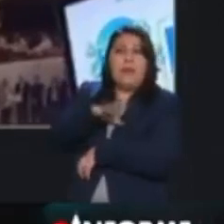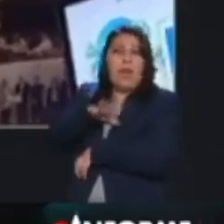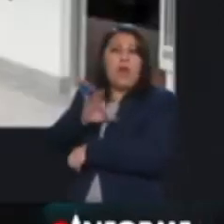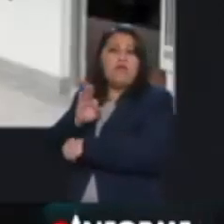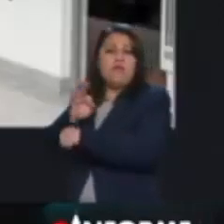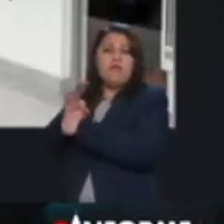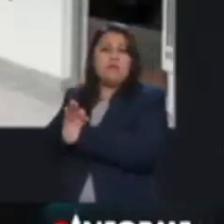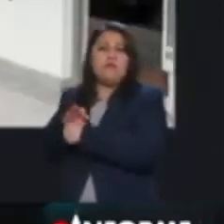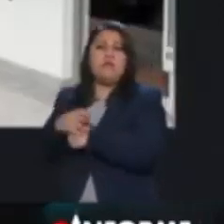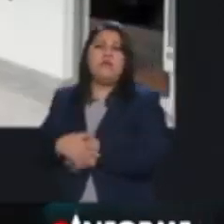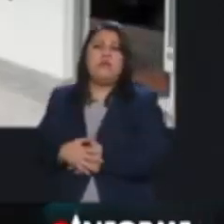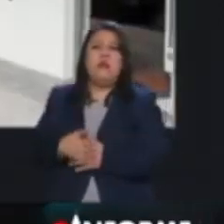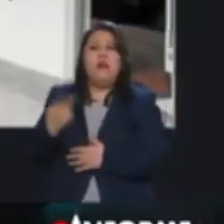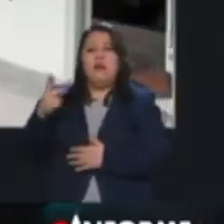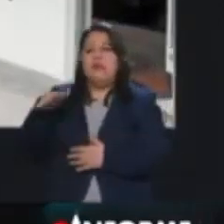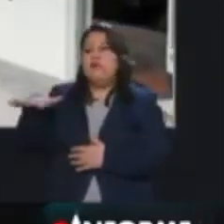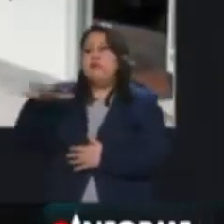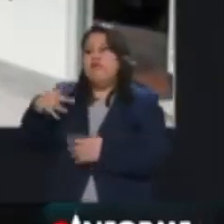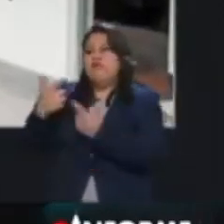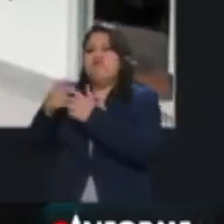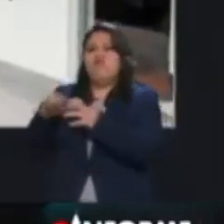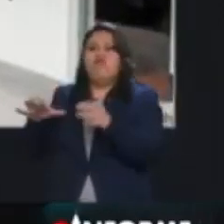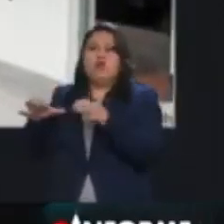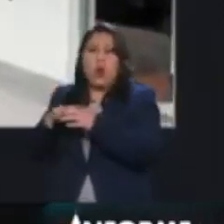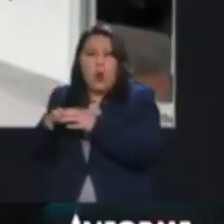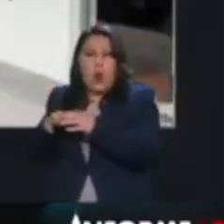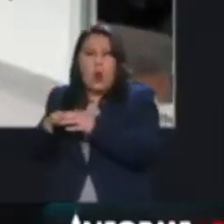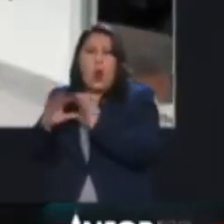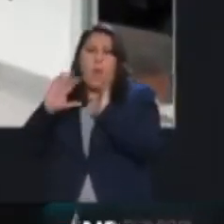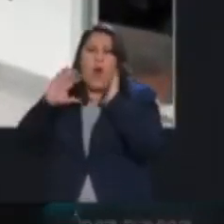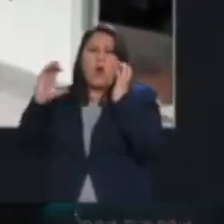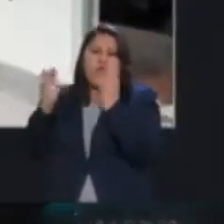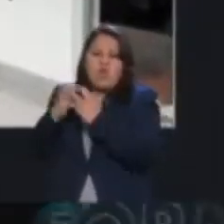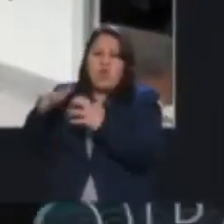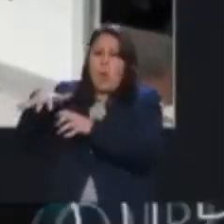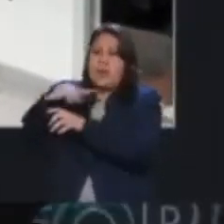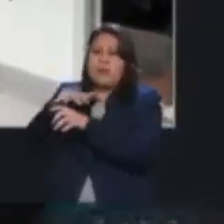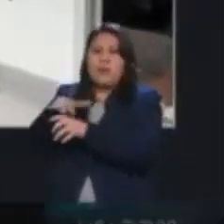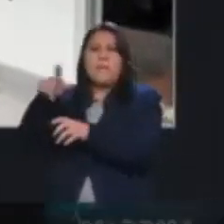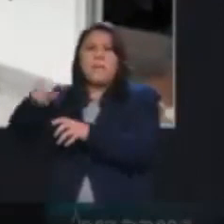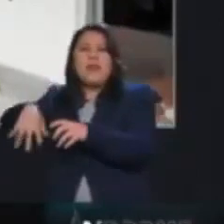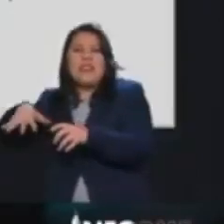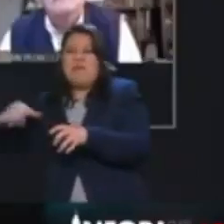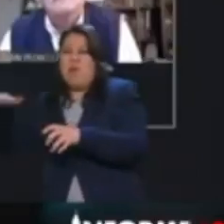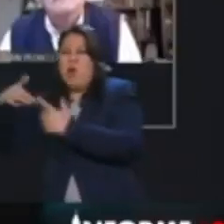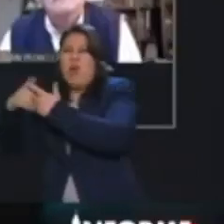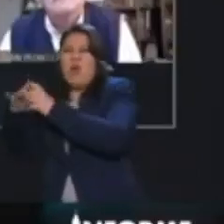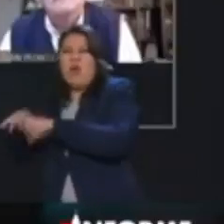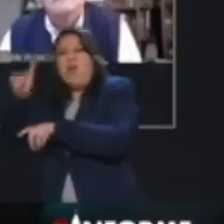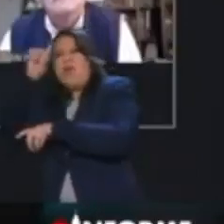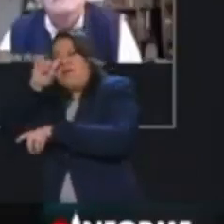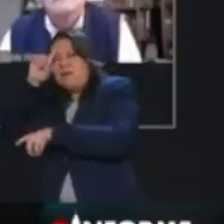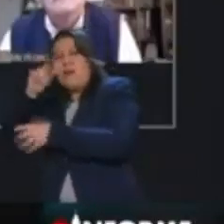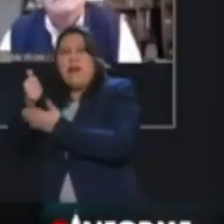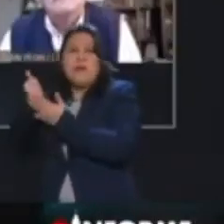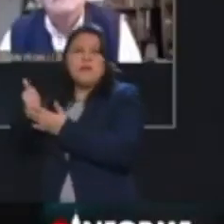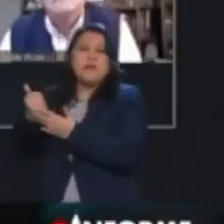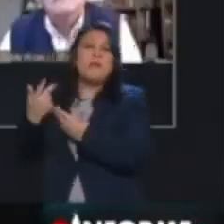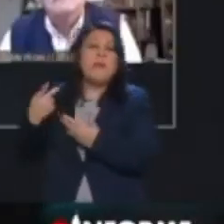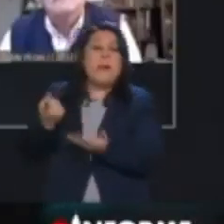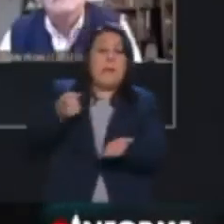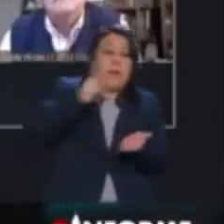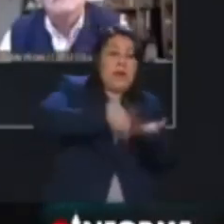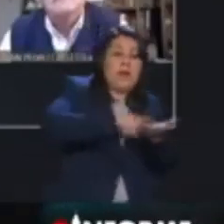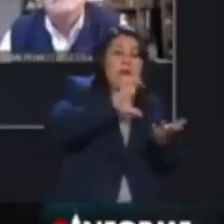algo así como análogo a las figuras estas de los comisionados, ¿no?, y de los consejeros ciudadanos, algo así quisieron crear al interior del